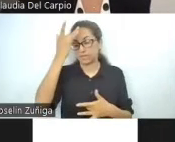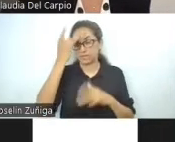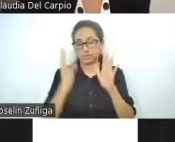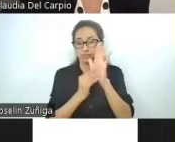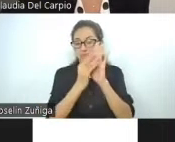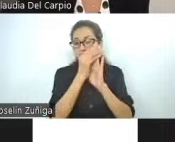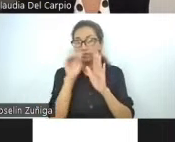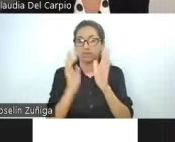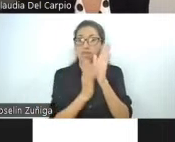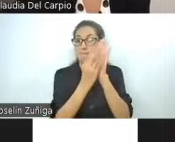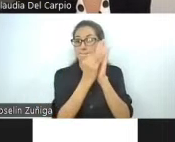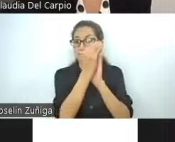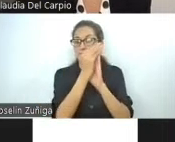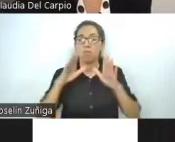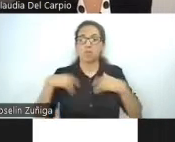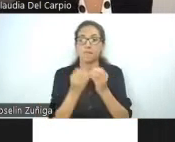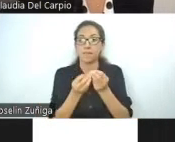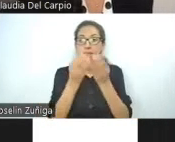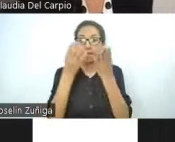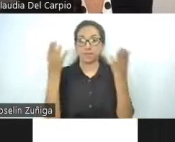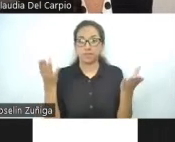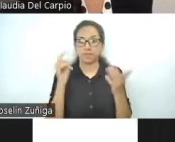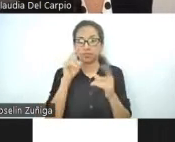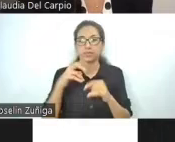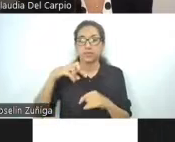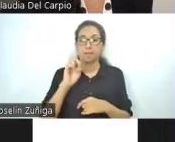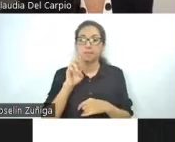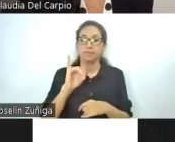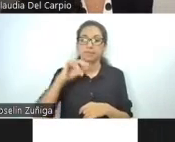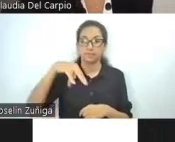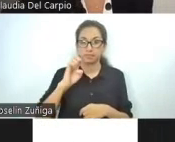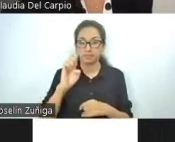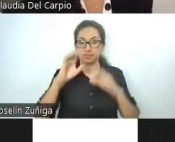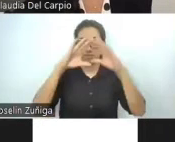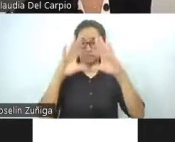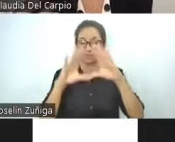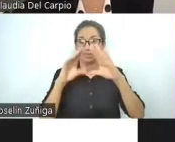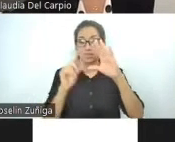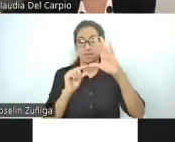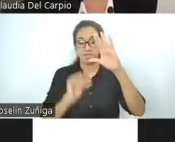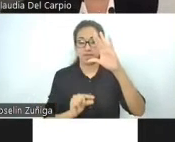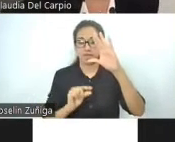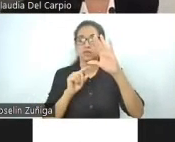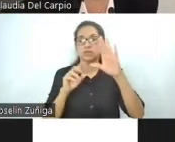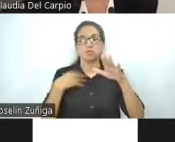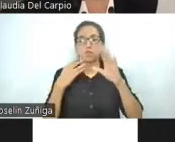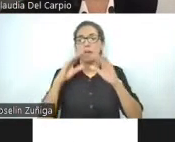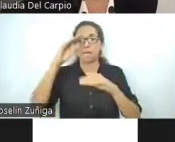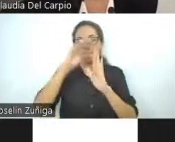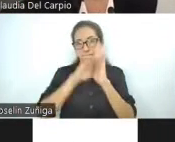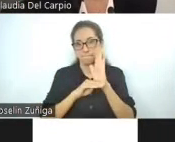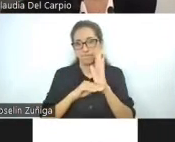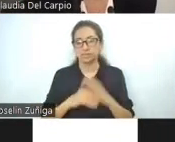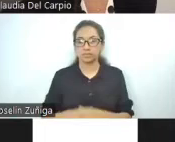bacterias pueden aumentar. Y cuando este periné se acorta con los desgarros, pues esa distancia es mucho menor y estas infecciones podrían